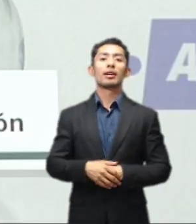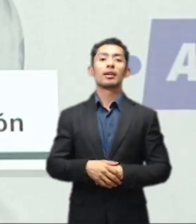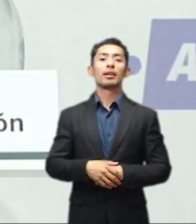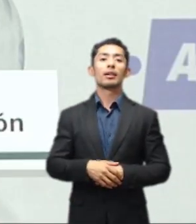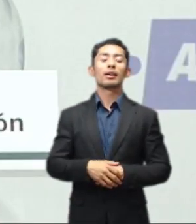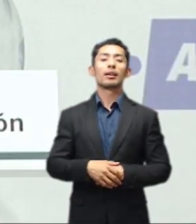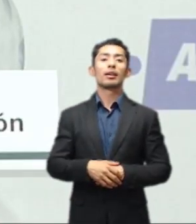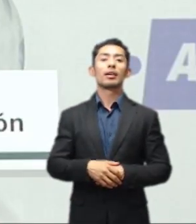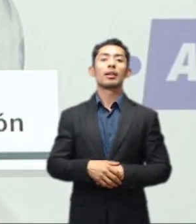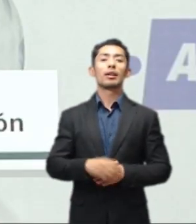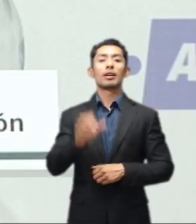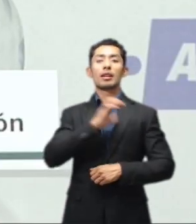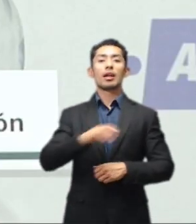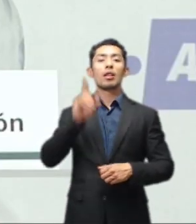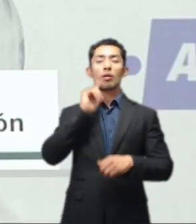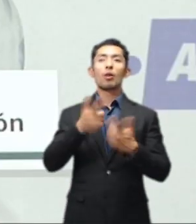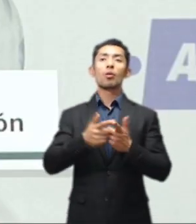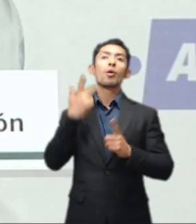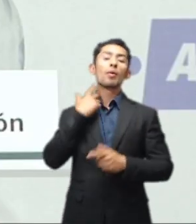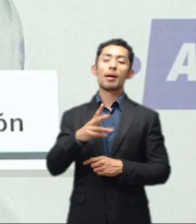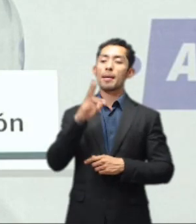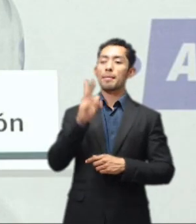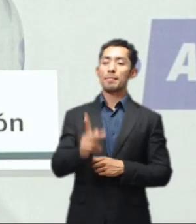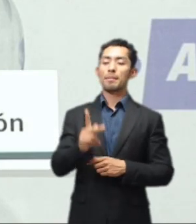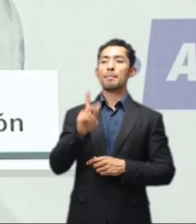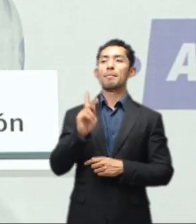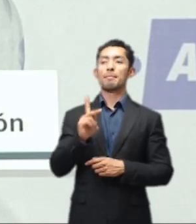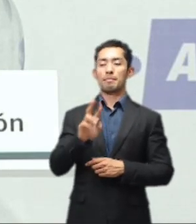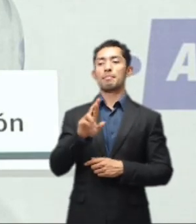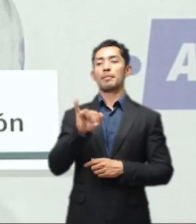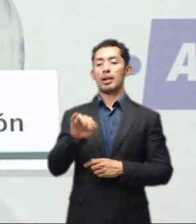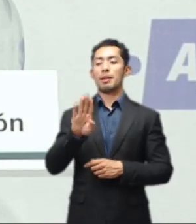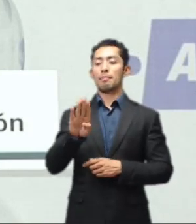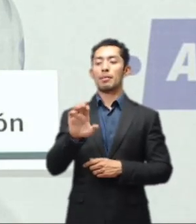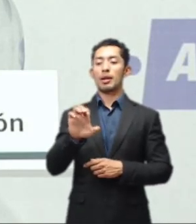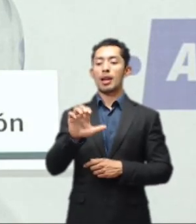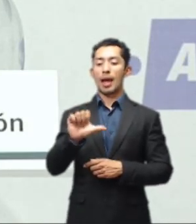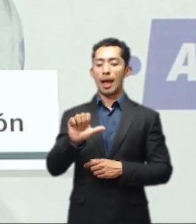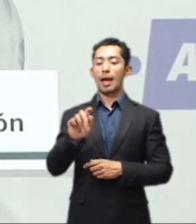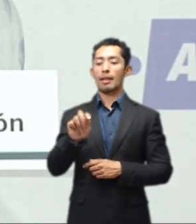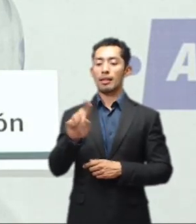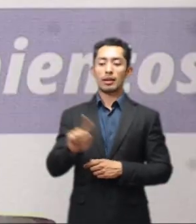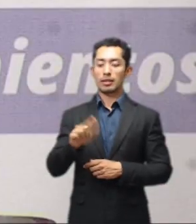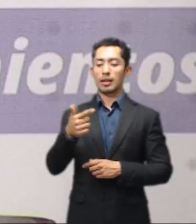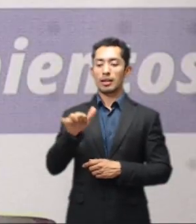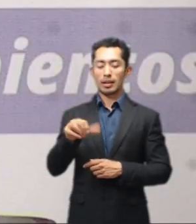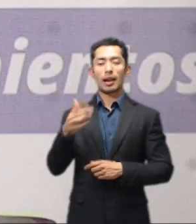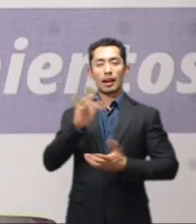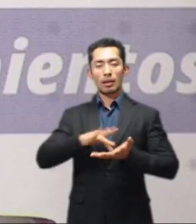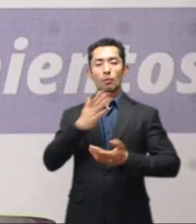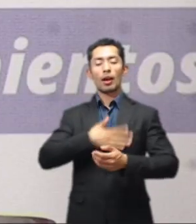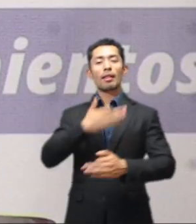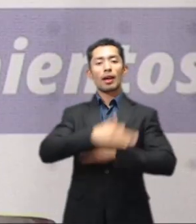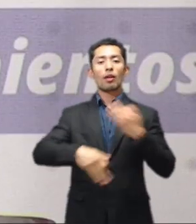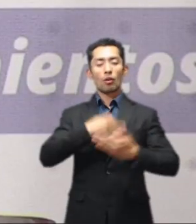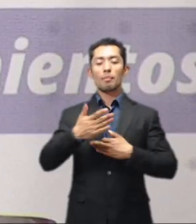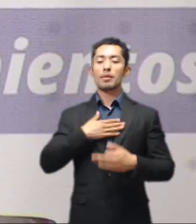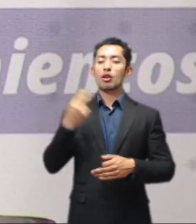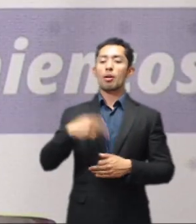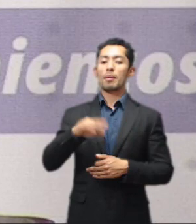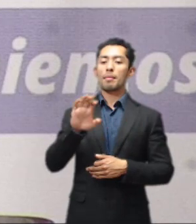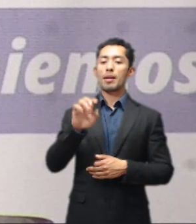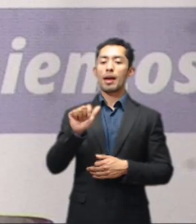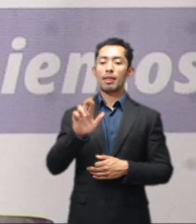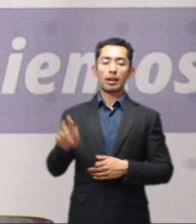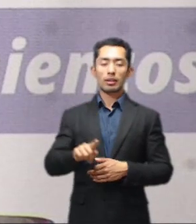candidato candidata del partido revolucionario institucional Beatriz García tiene usted la palabra gracias buenas tardes a todos Mi nombre es Beatriz